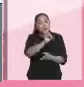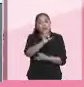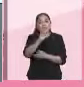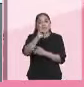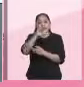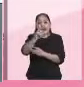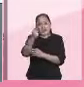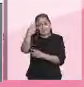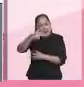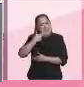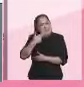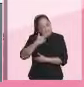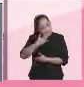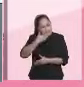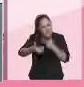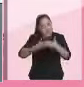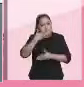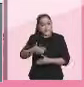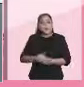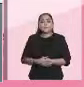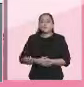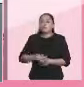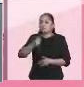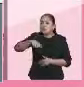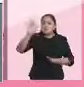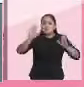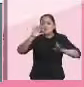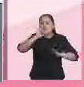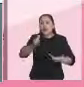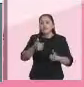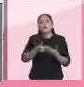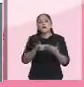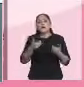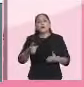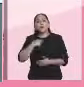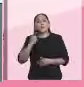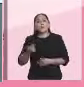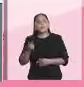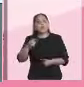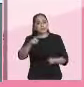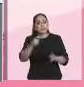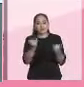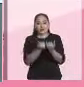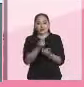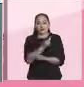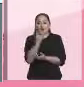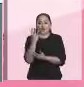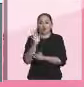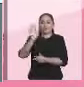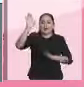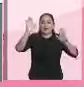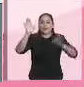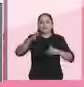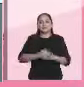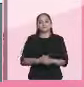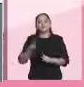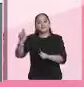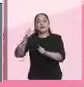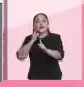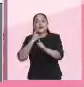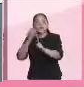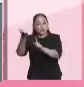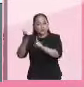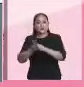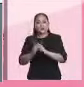sirva. A ver, nadie me ha pedido la palabra, les pregunto, me las están pidiendo todos, entonces Andrés Manuel, adelante. Sí. En este